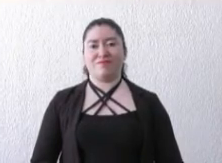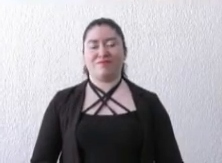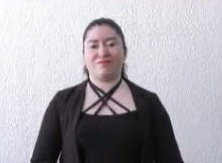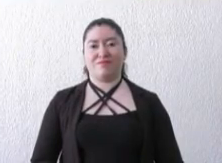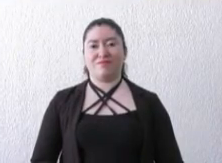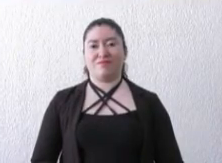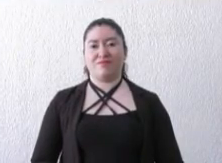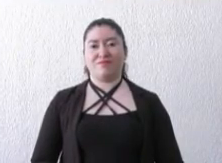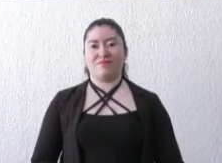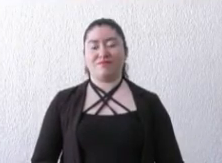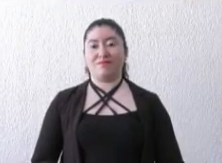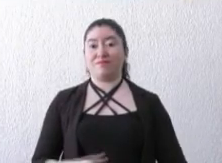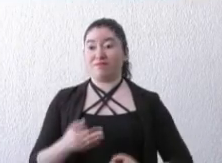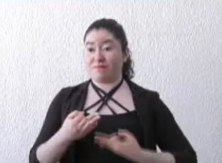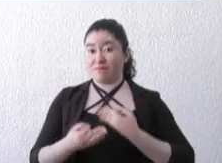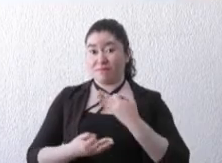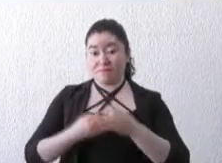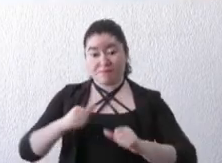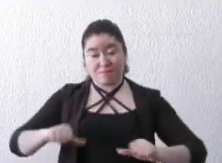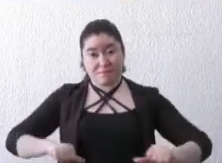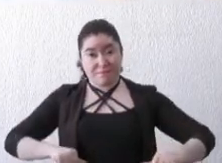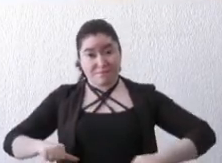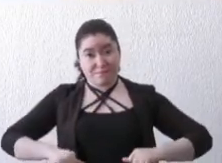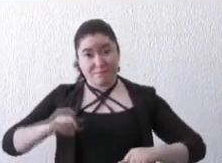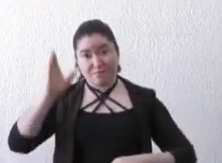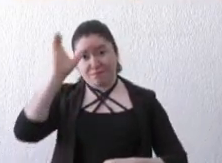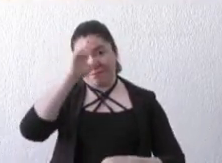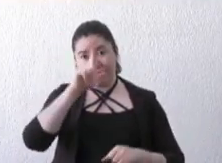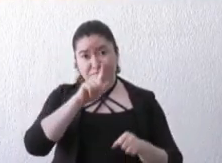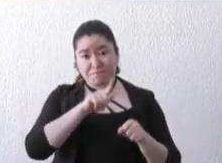toda actividad cultural,